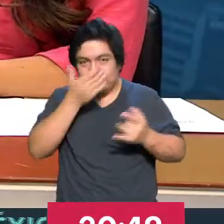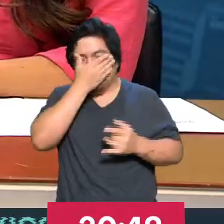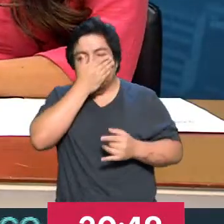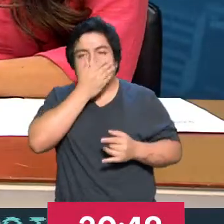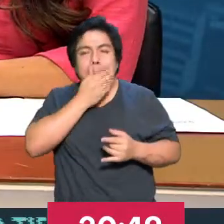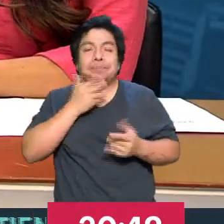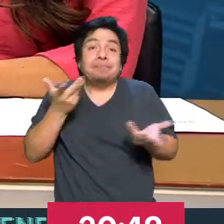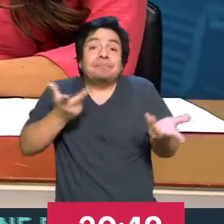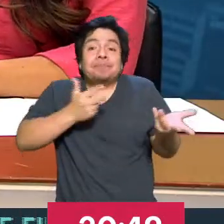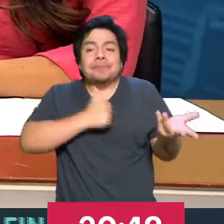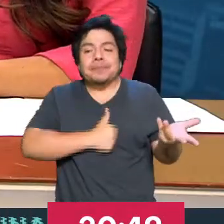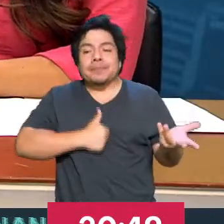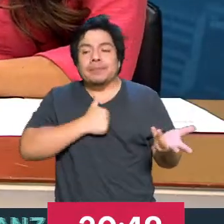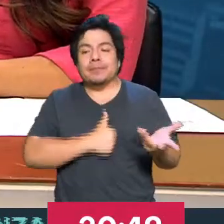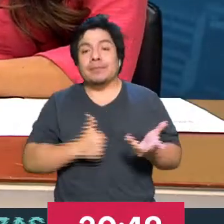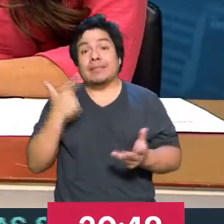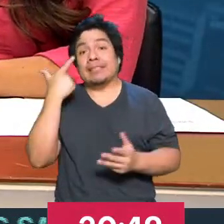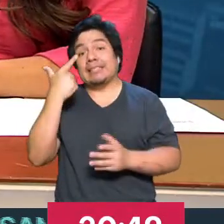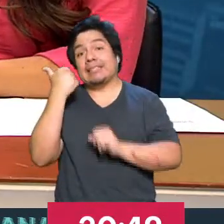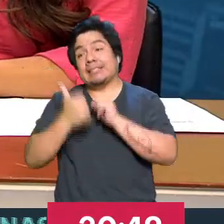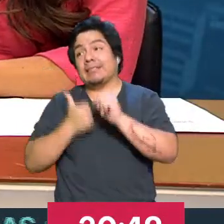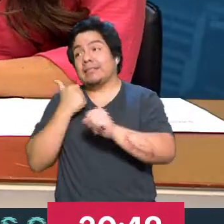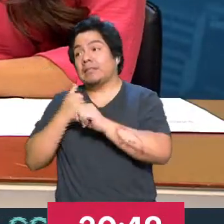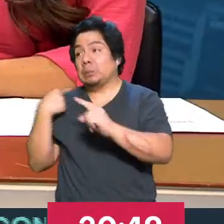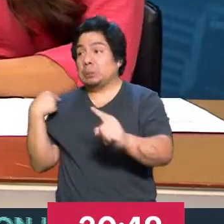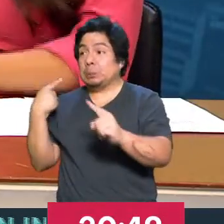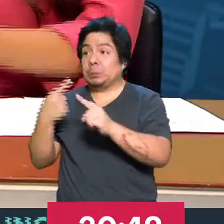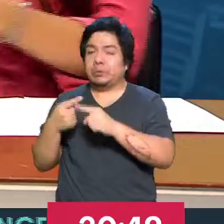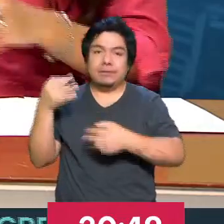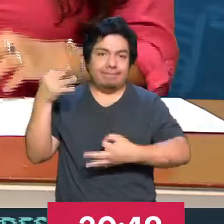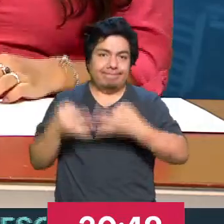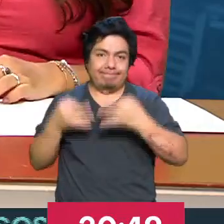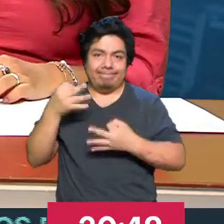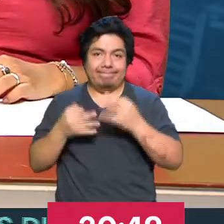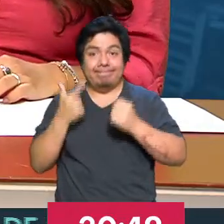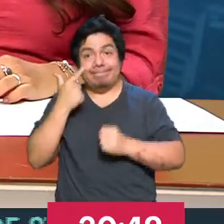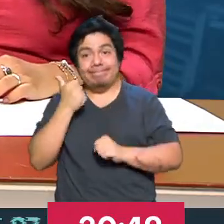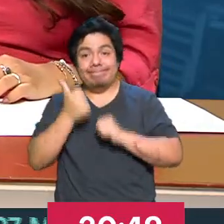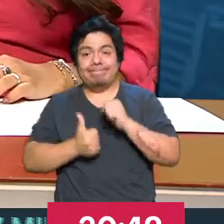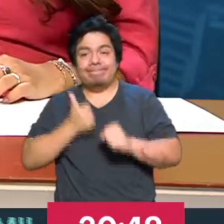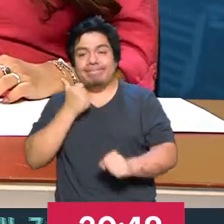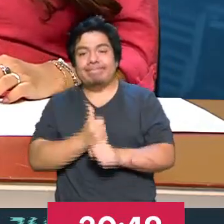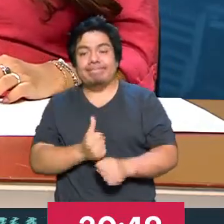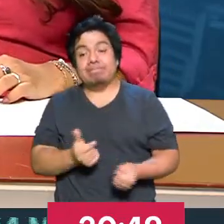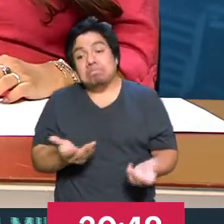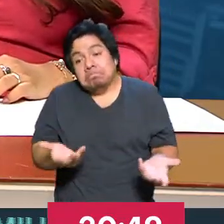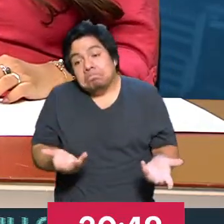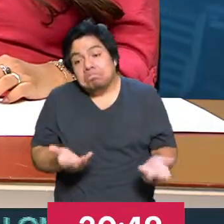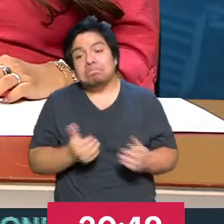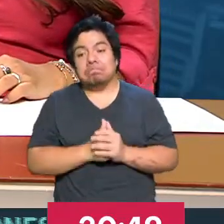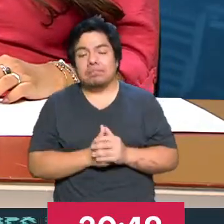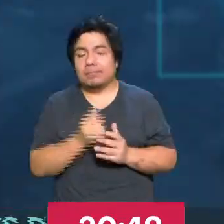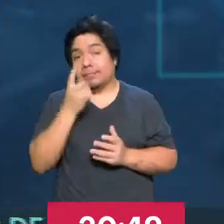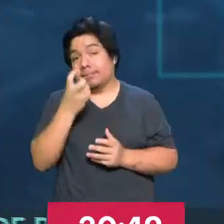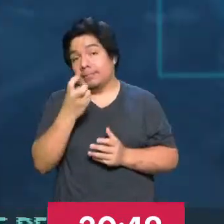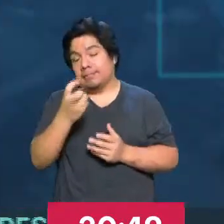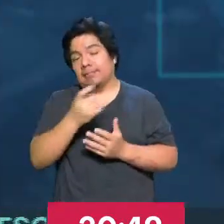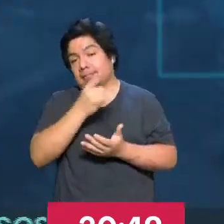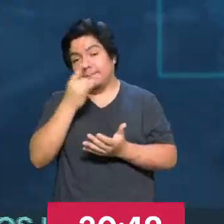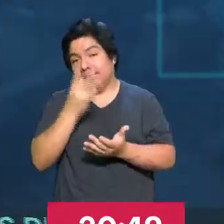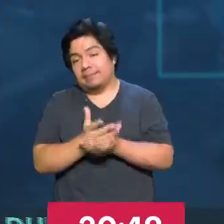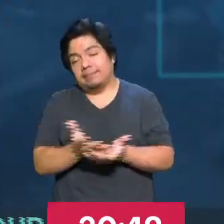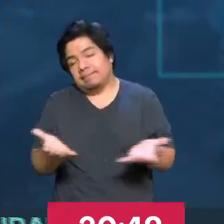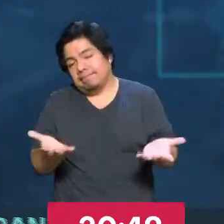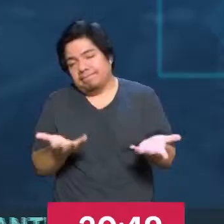pues lamentablemente lleva más de 7 años en los tribunales y que esto pues solo es un ejemplo de lo